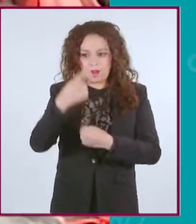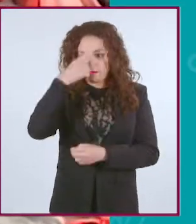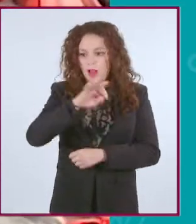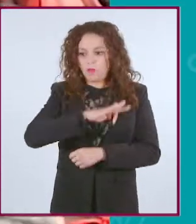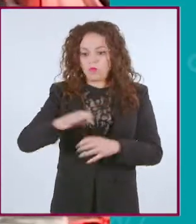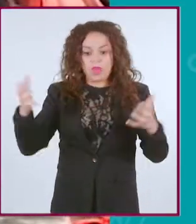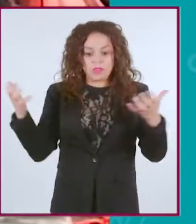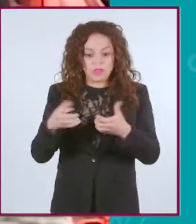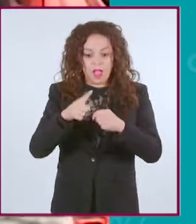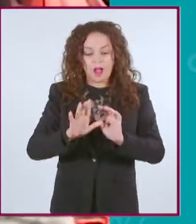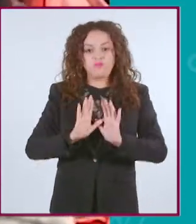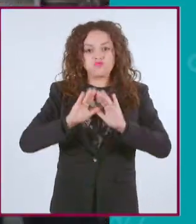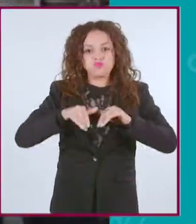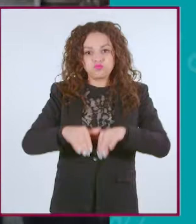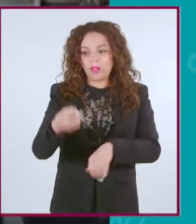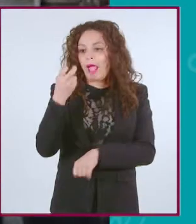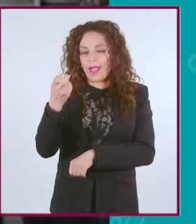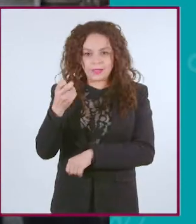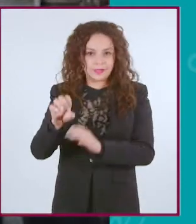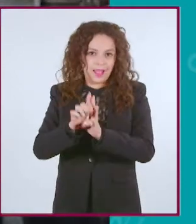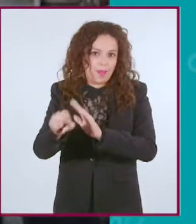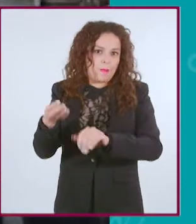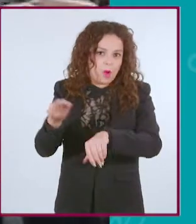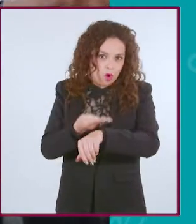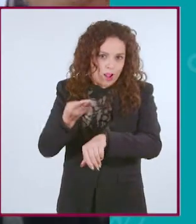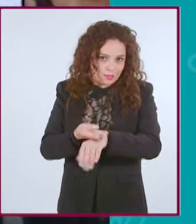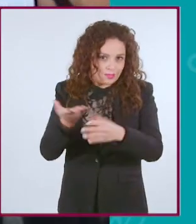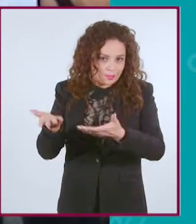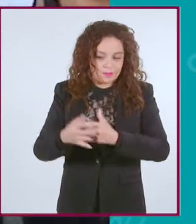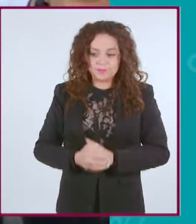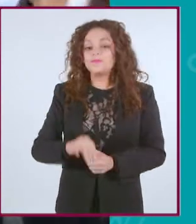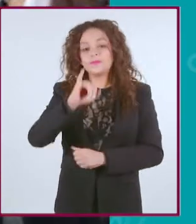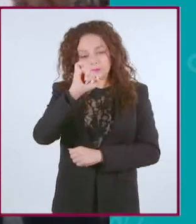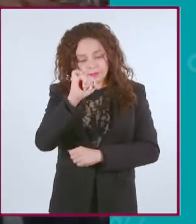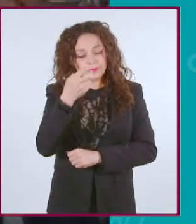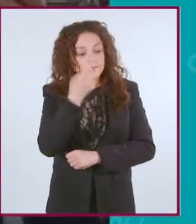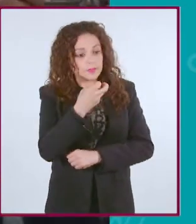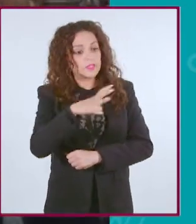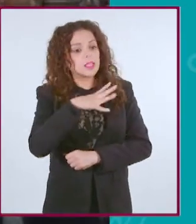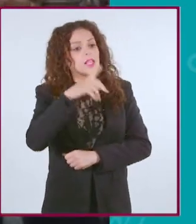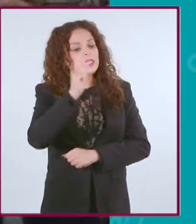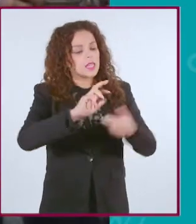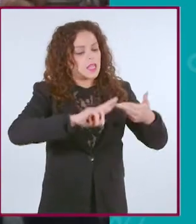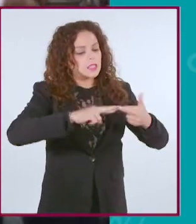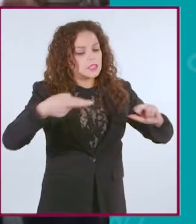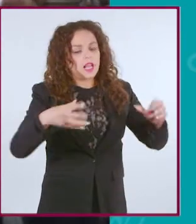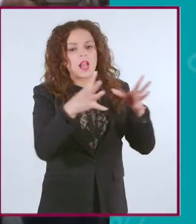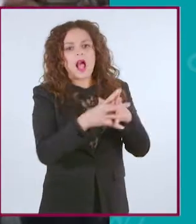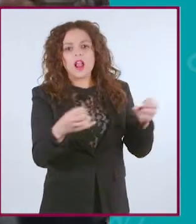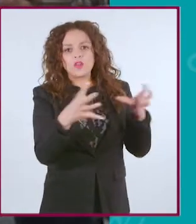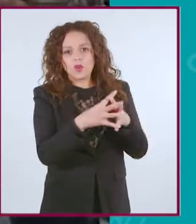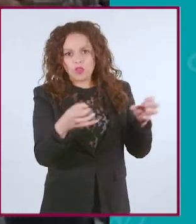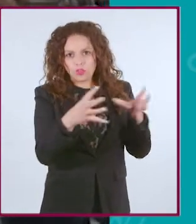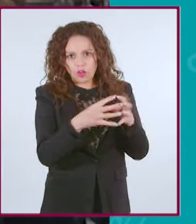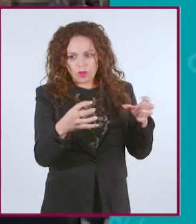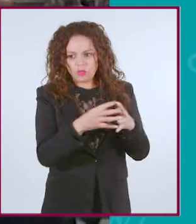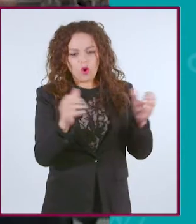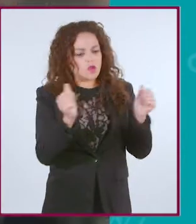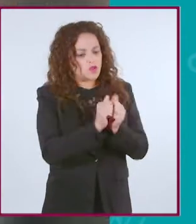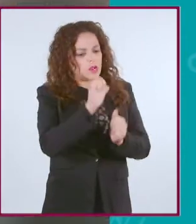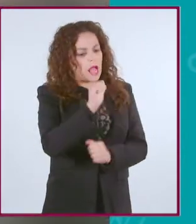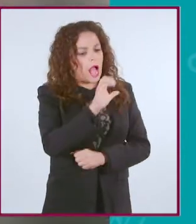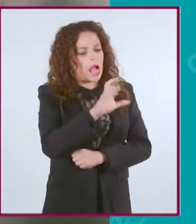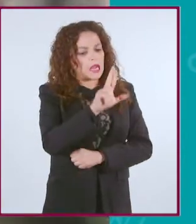ejemplo, este tipo de prendas. Sí, por ejemplo, esta calceta está compuesta de hilo de algodón, una parte, de acrílico